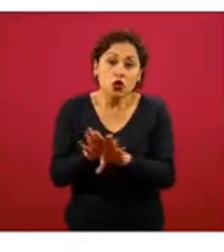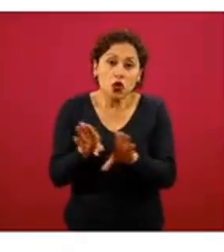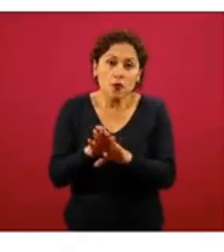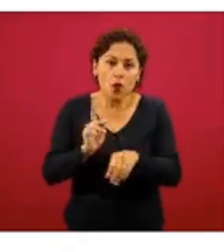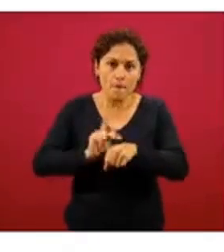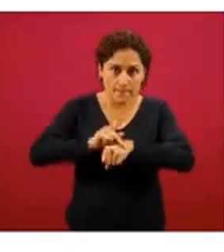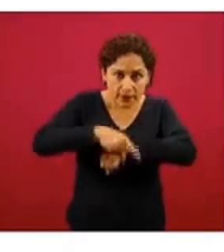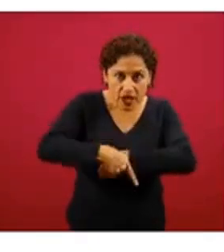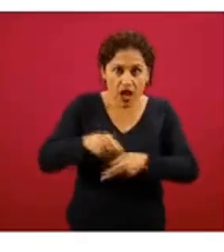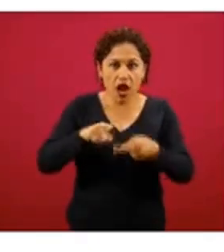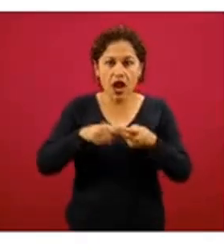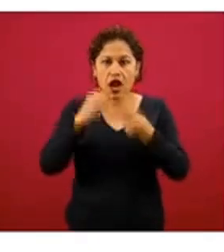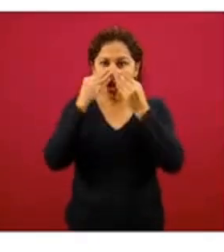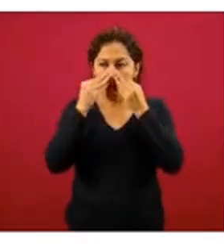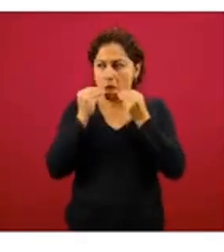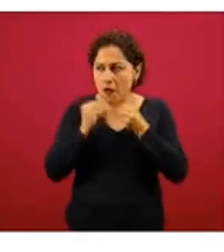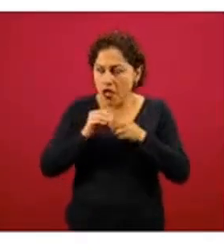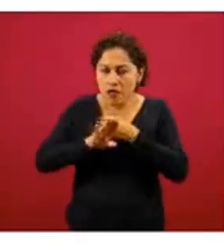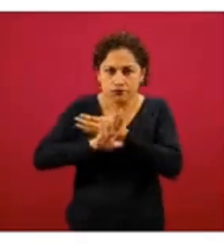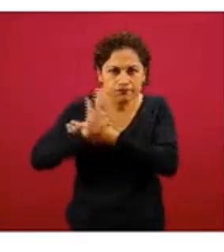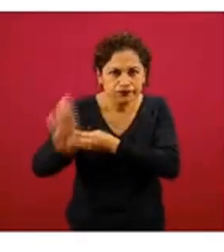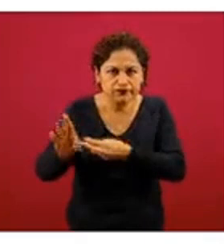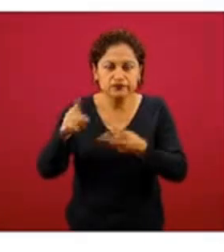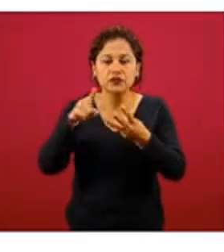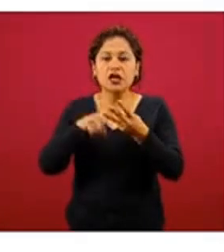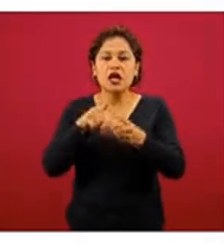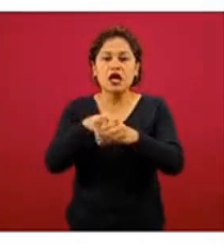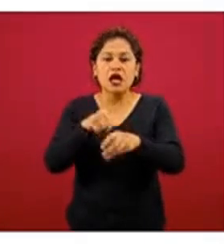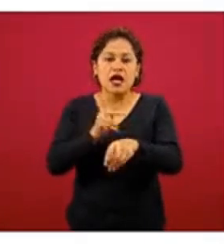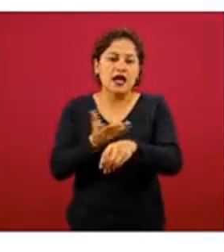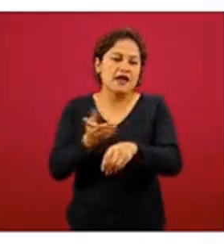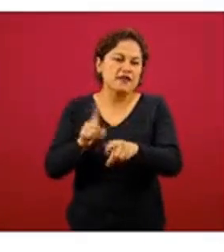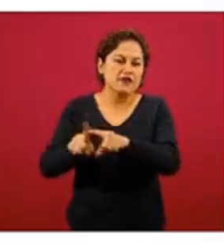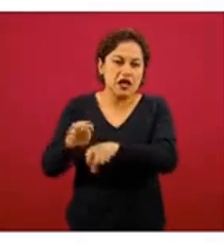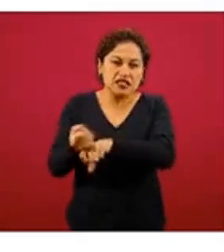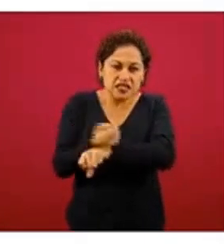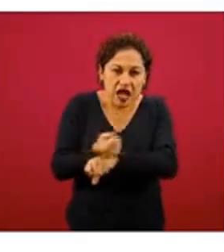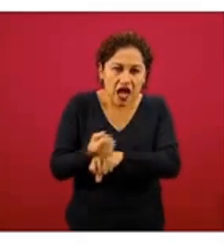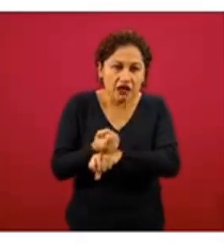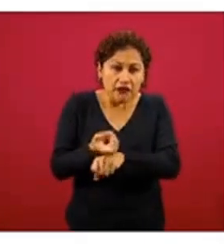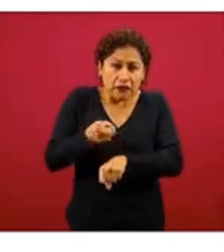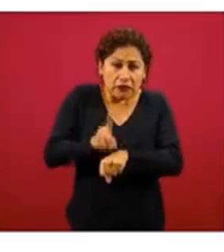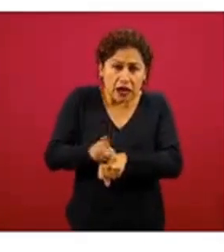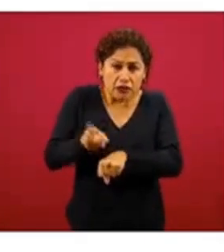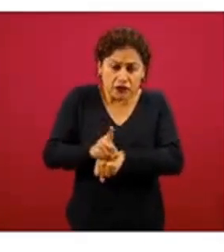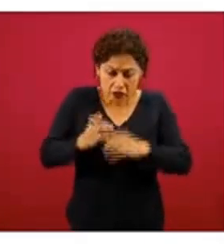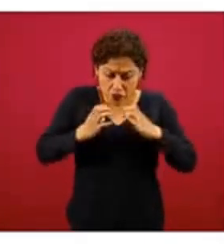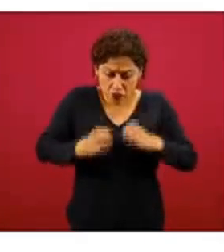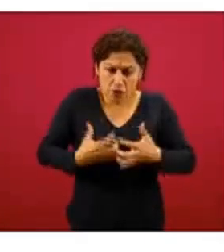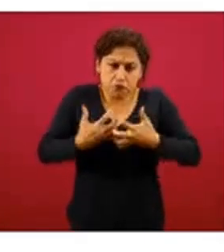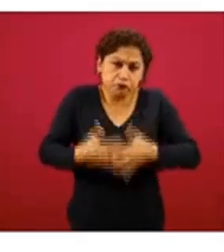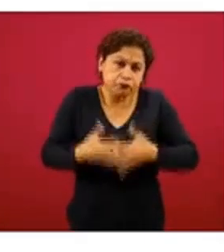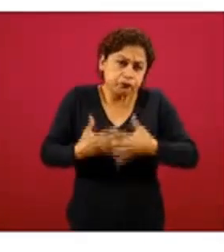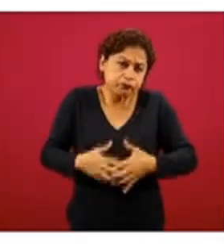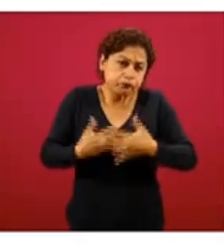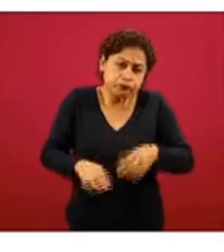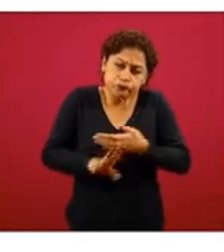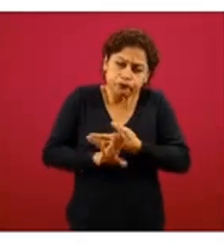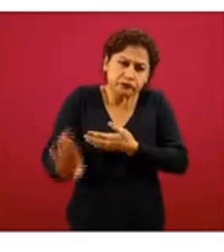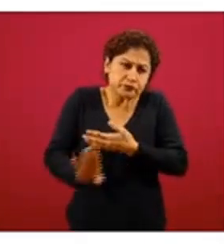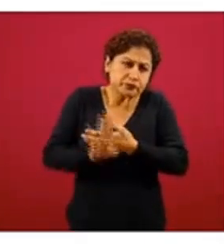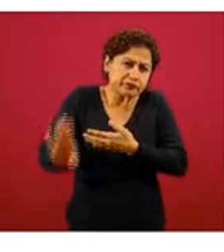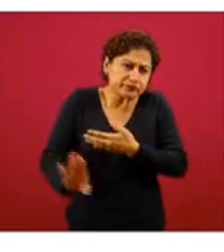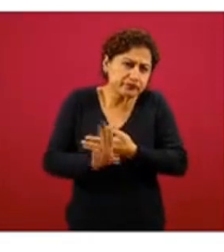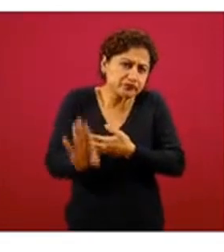para echar para afuera, y lo logran. Gran parte de esto todos los días estamos, y de hecho rápidamente les digo, hay